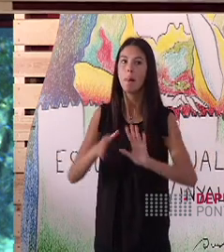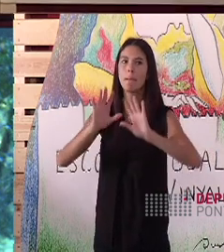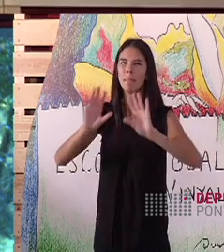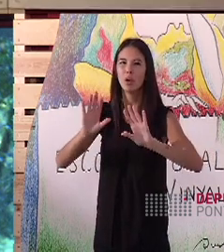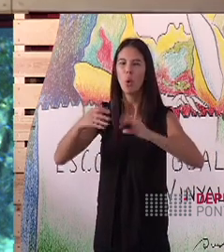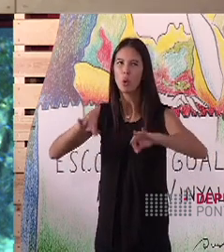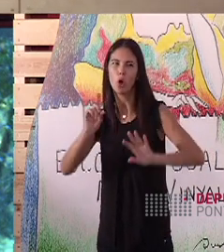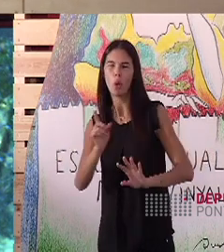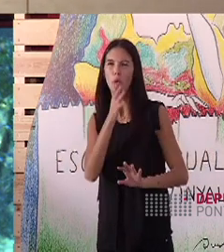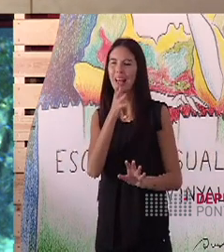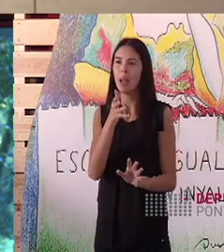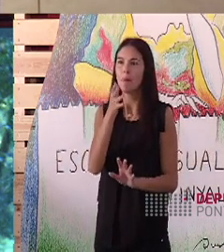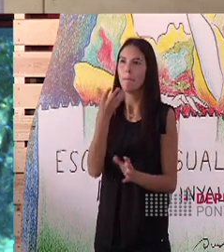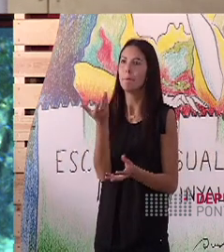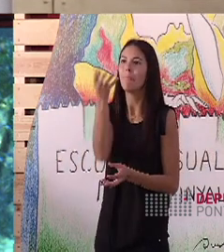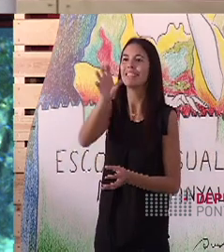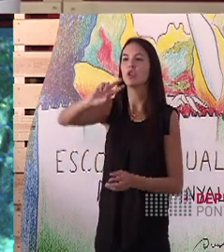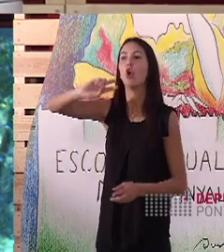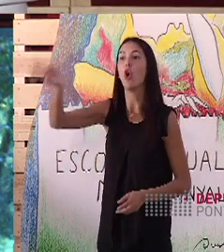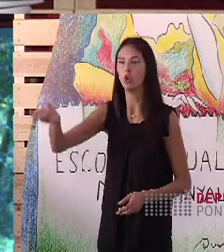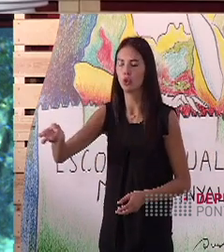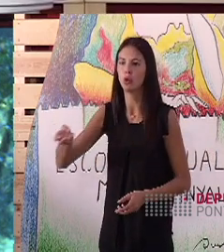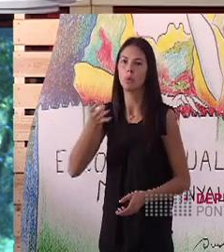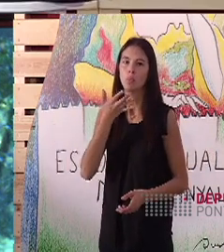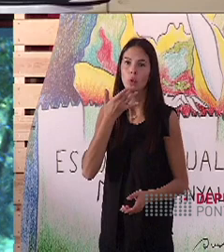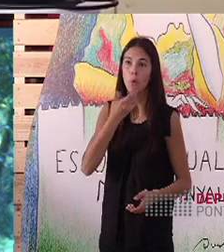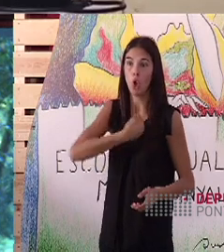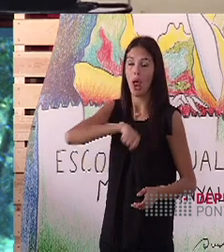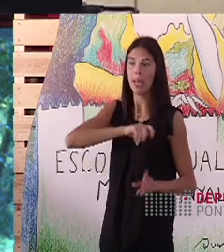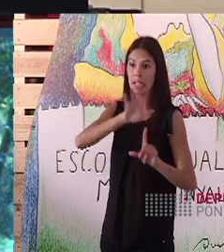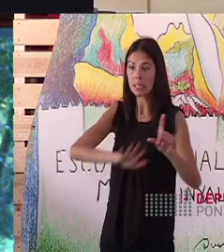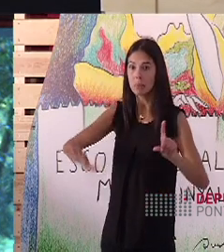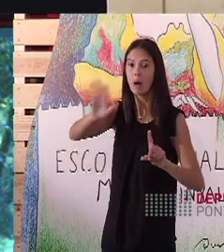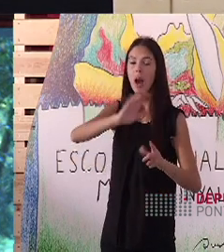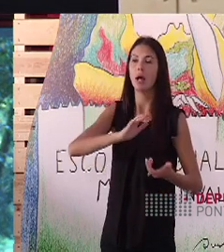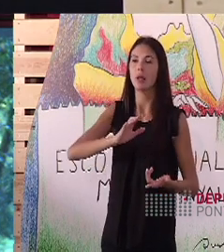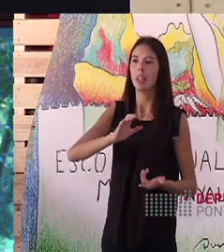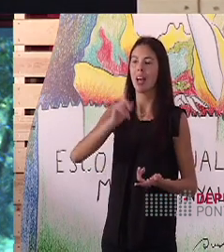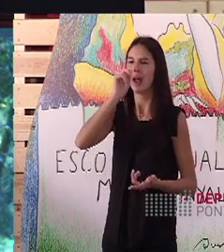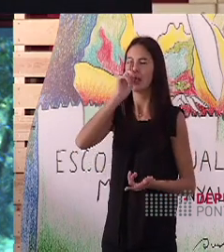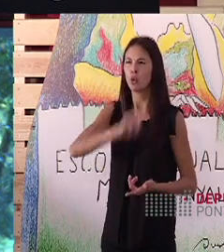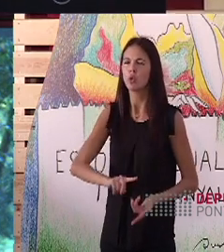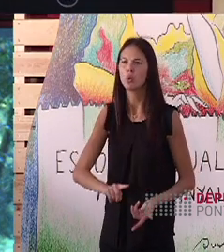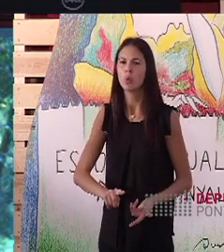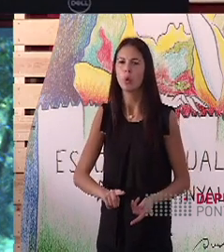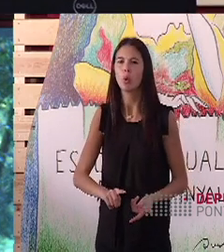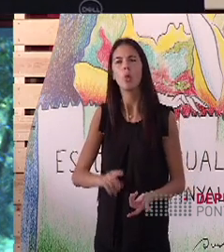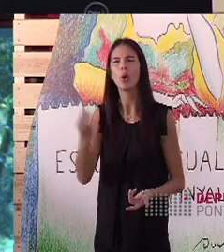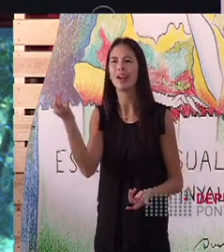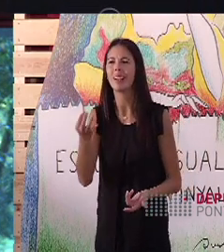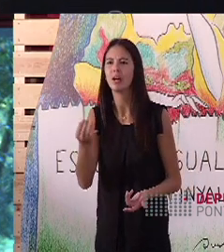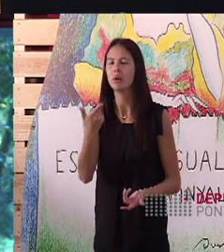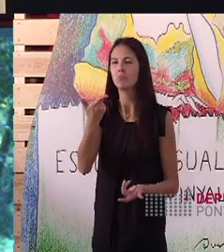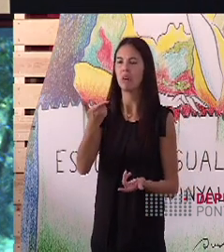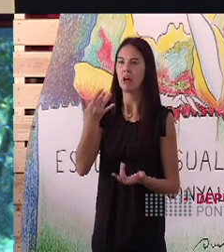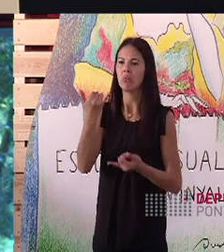que en algunos otros países, como en España, la prostitución gozase